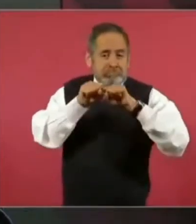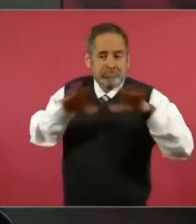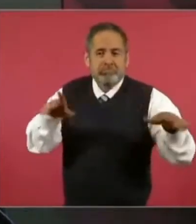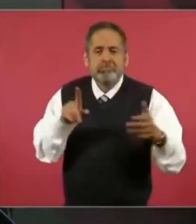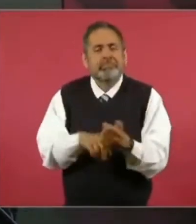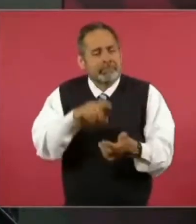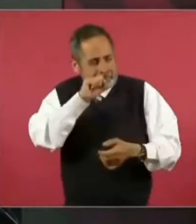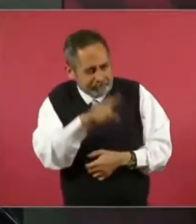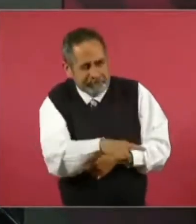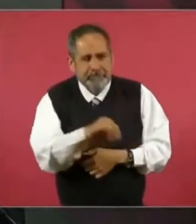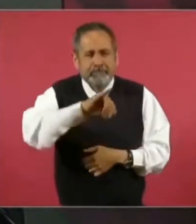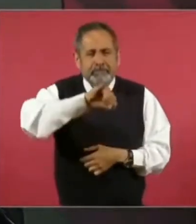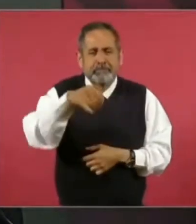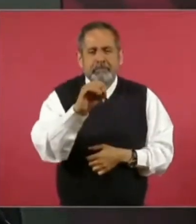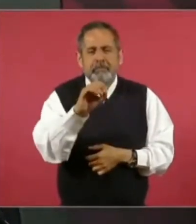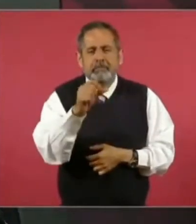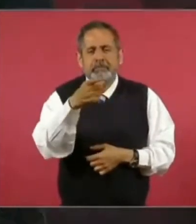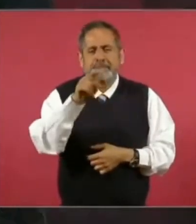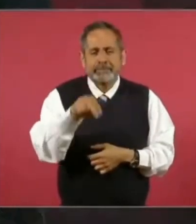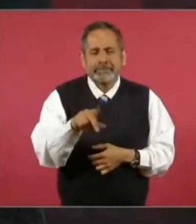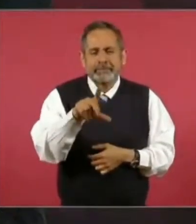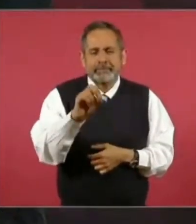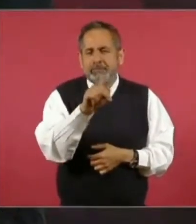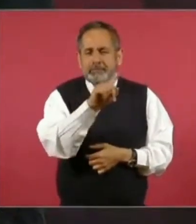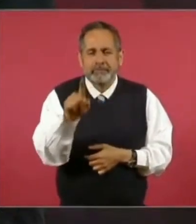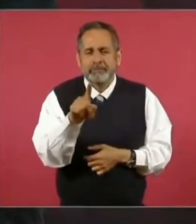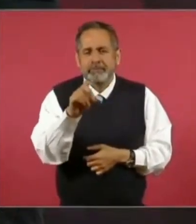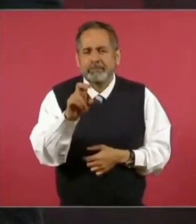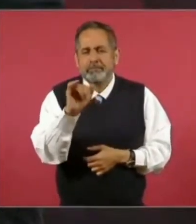Joaquín López Dóriga. Eso